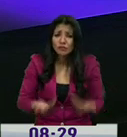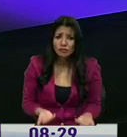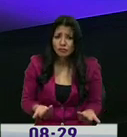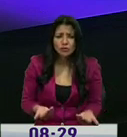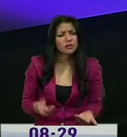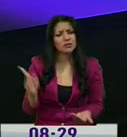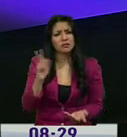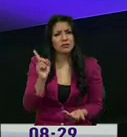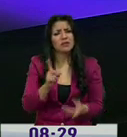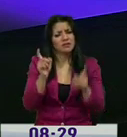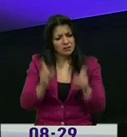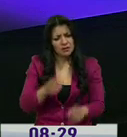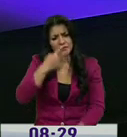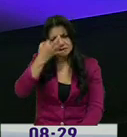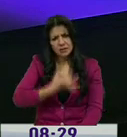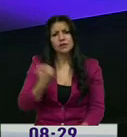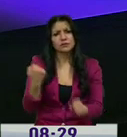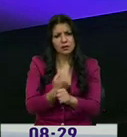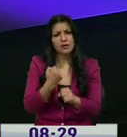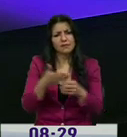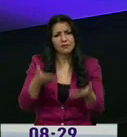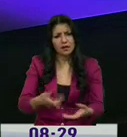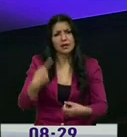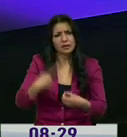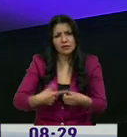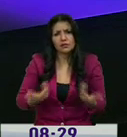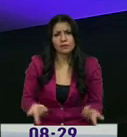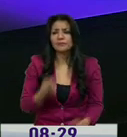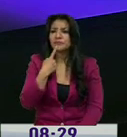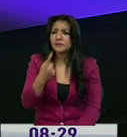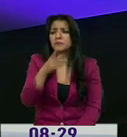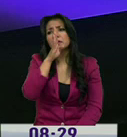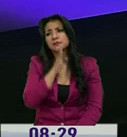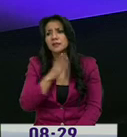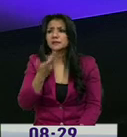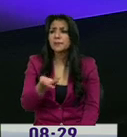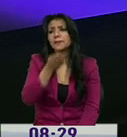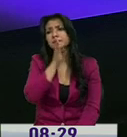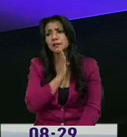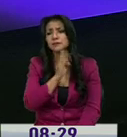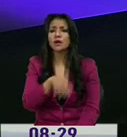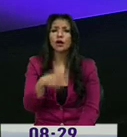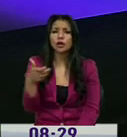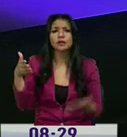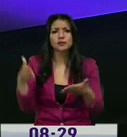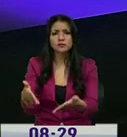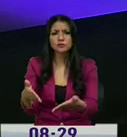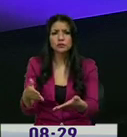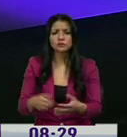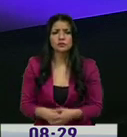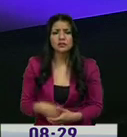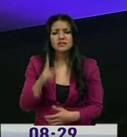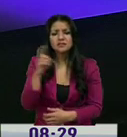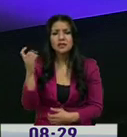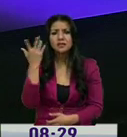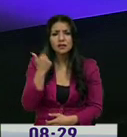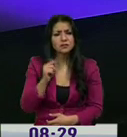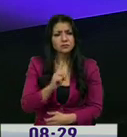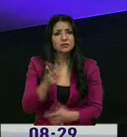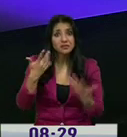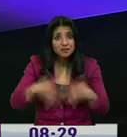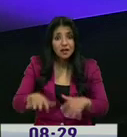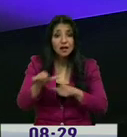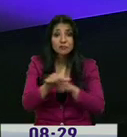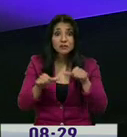creo que hay que ser serios trabajando en favor de Quito. No podemos decir tengan paciencia, estamos en otras cosas, estamos apenas 100 días. Yo creo que